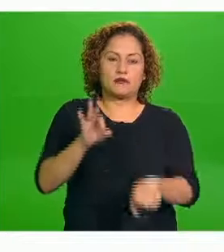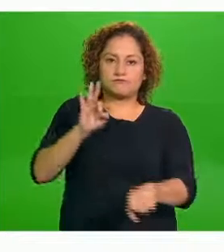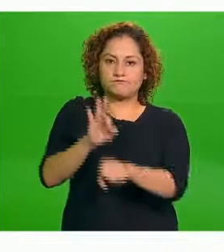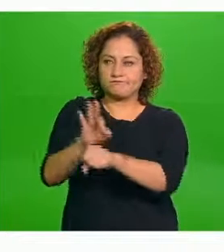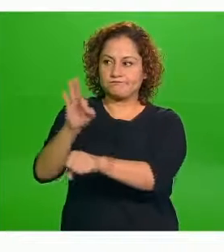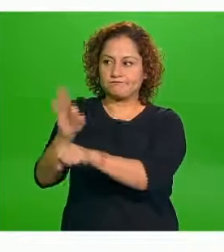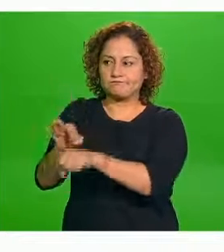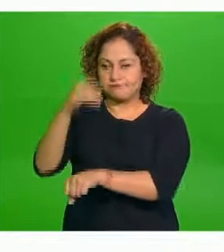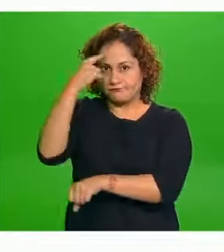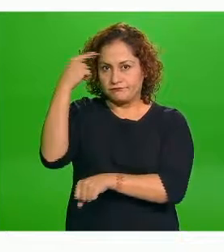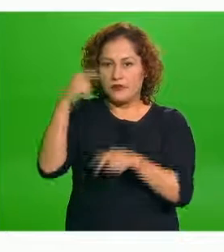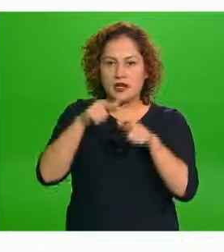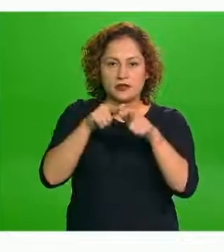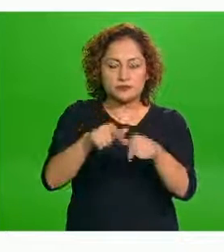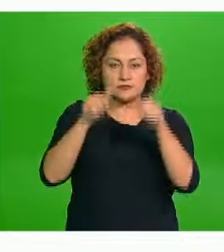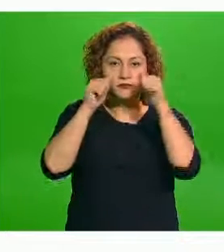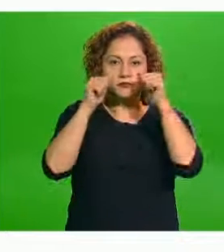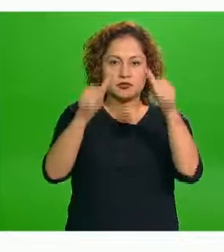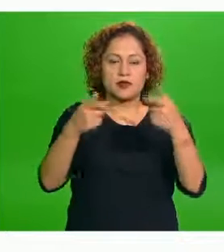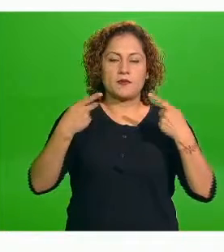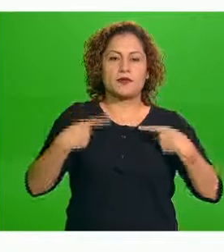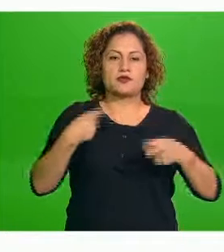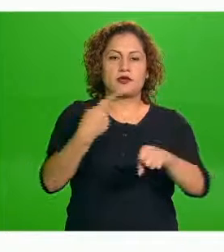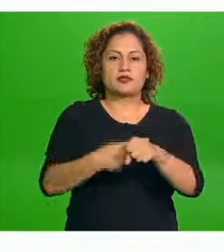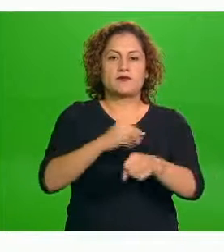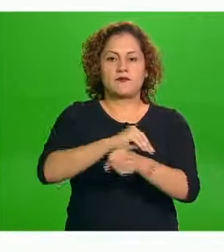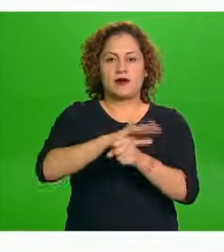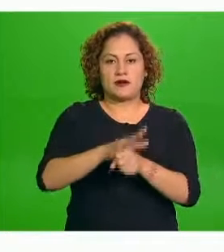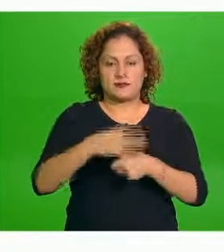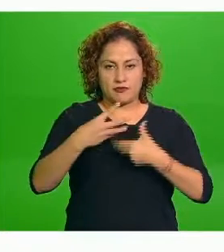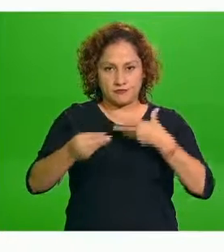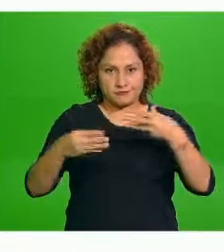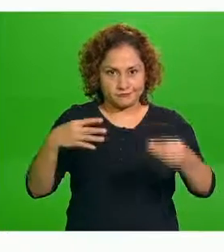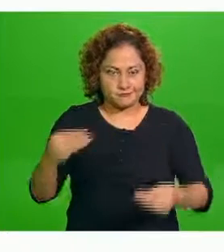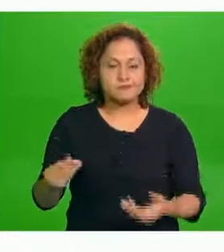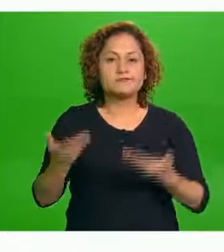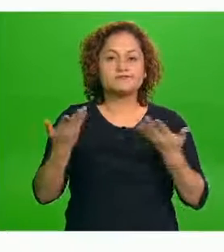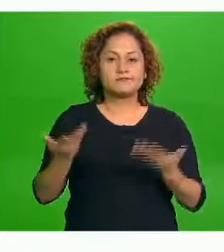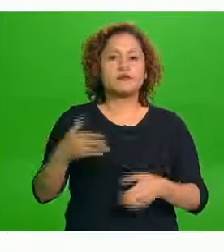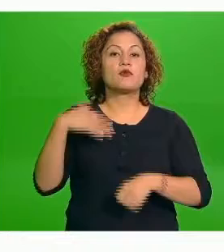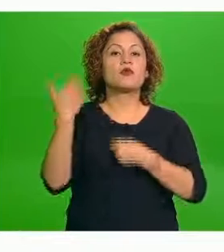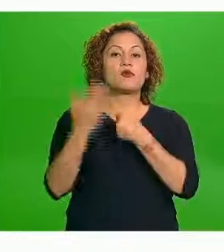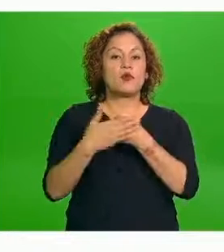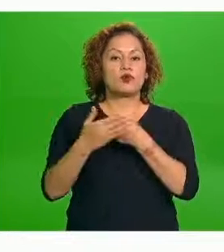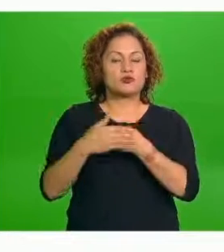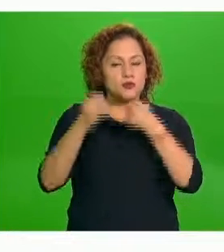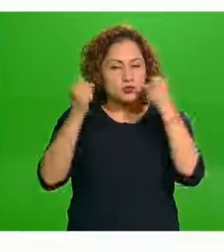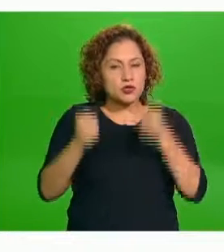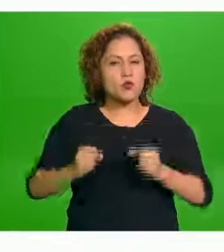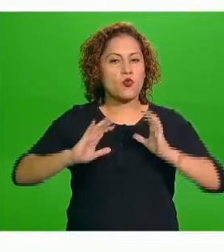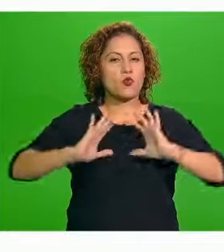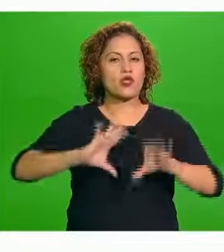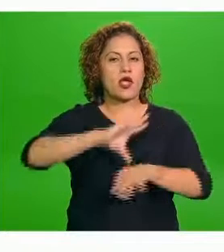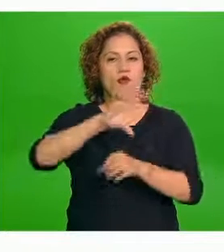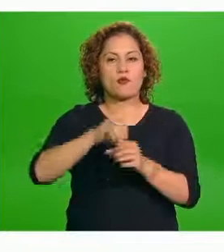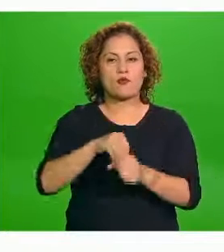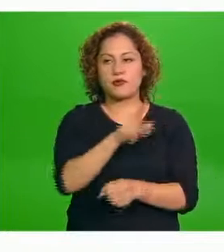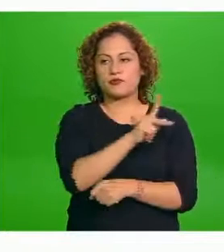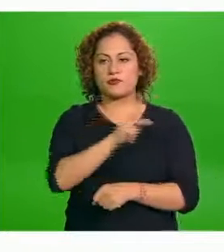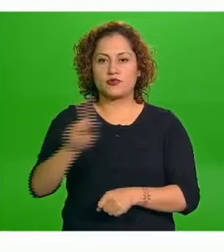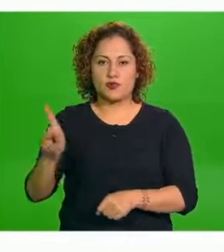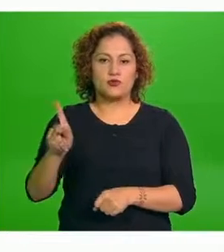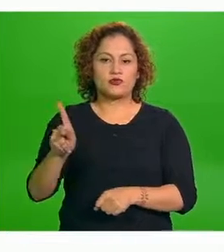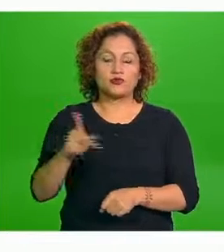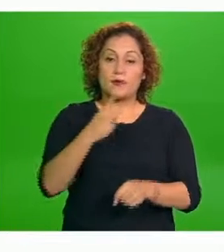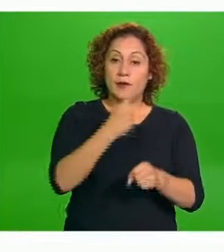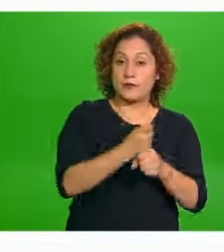epidemia en México. Y obviamente en su momento tendremos también a todo este grupo protegido en función de que tengan todas sus dosis,